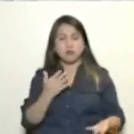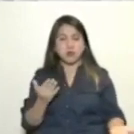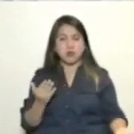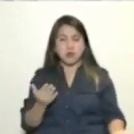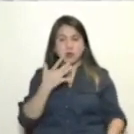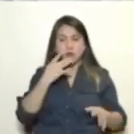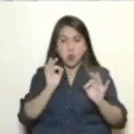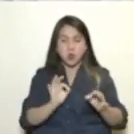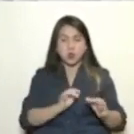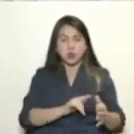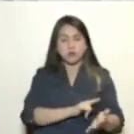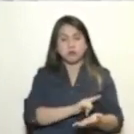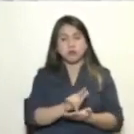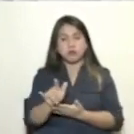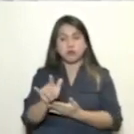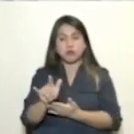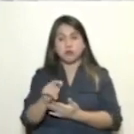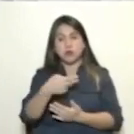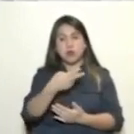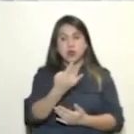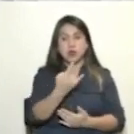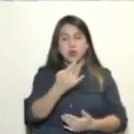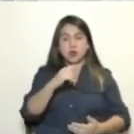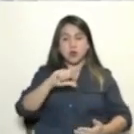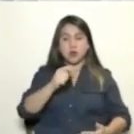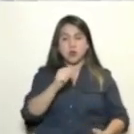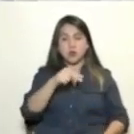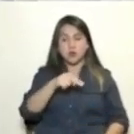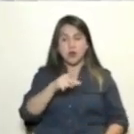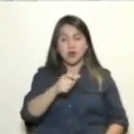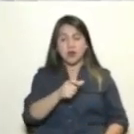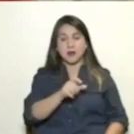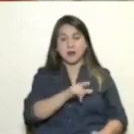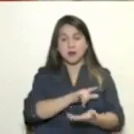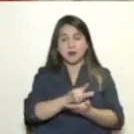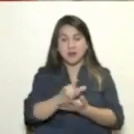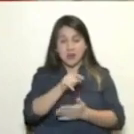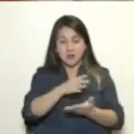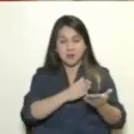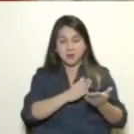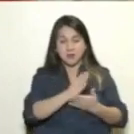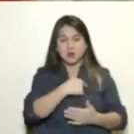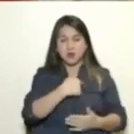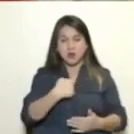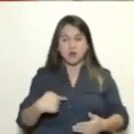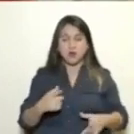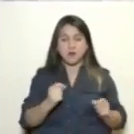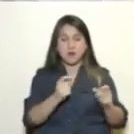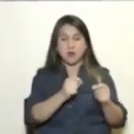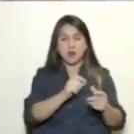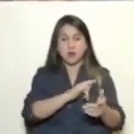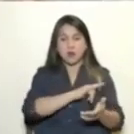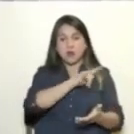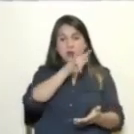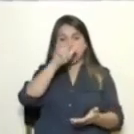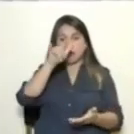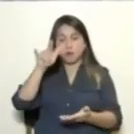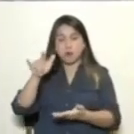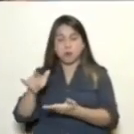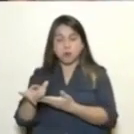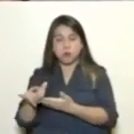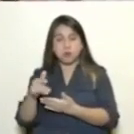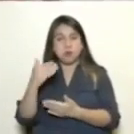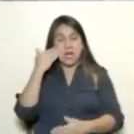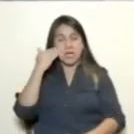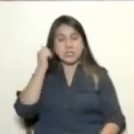un vuelo de Wuhan, de donde estaba el origen del virus en China, había un vuelo casi día por